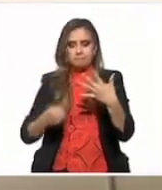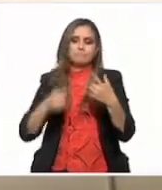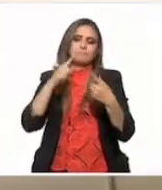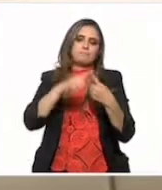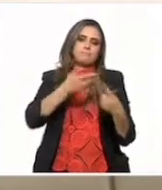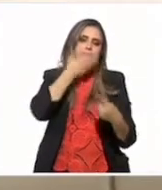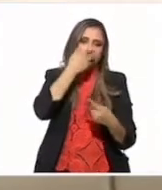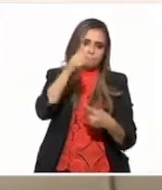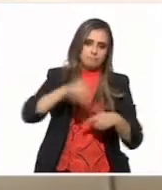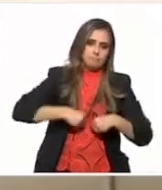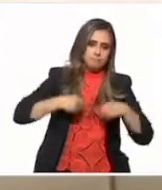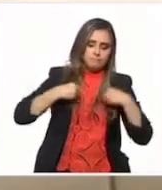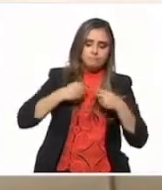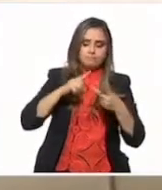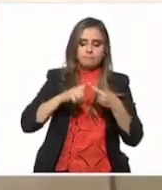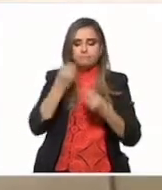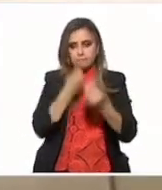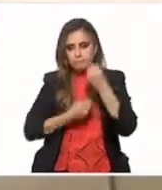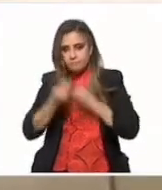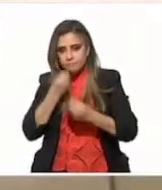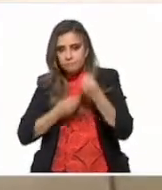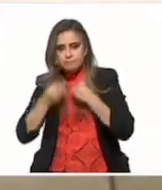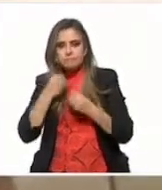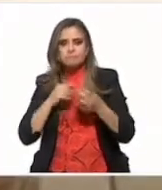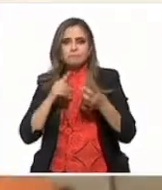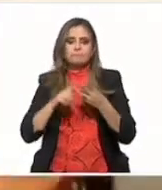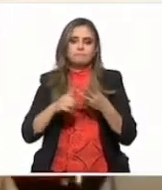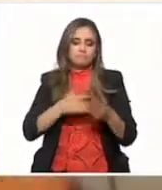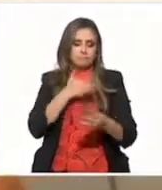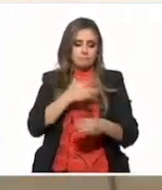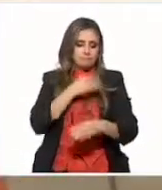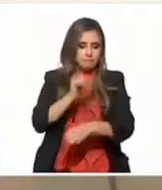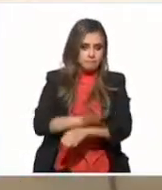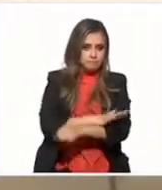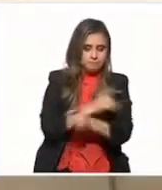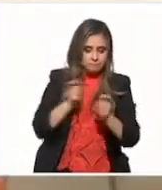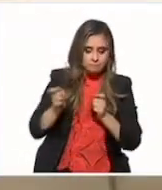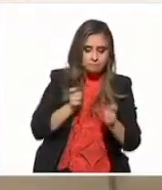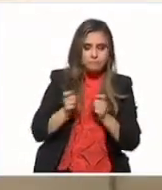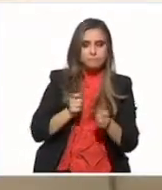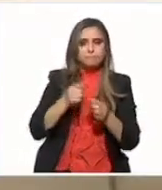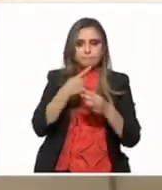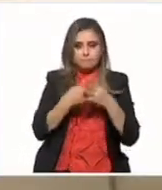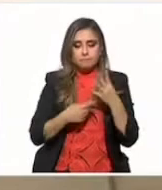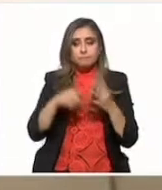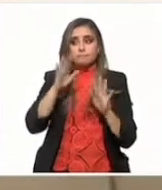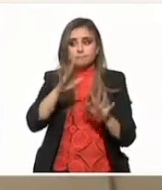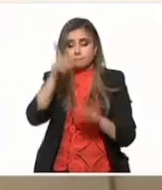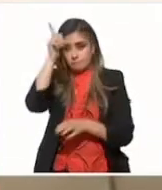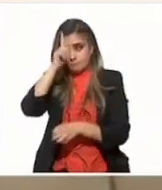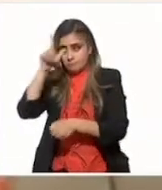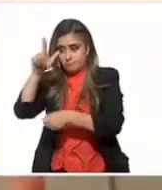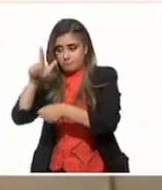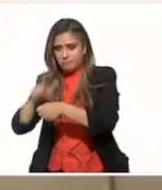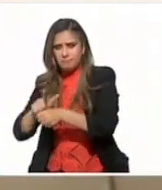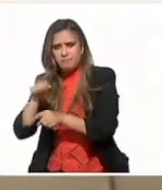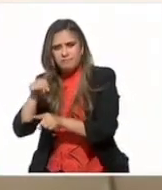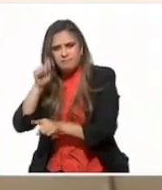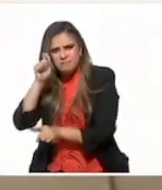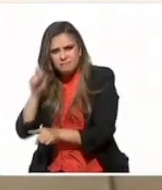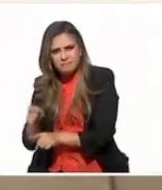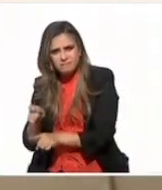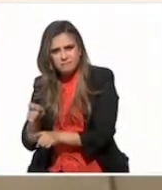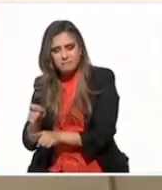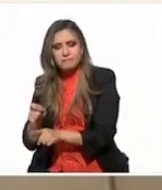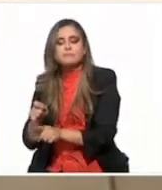vida alimento alimentación emociones en general cuando se dice espiritual o espiritualidad hay que entender